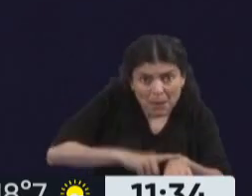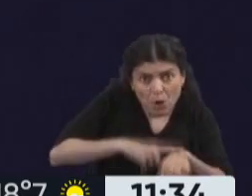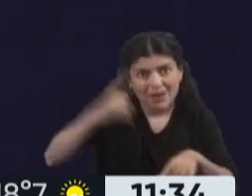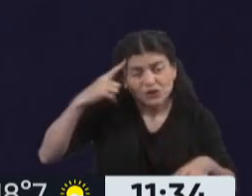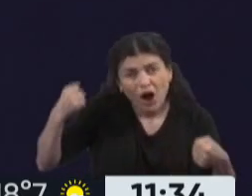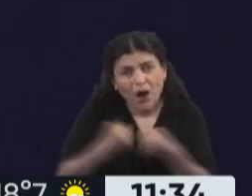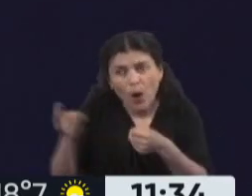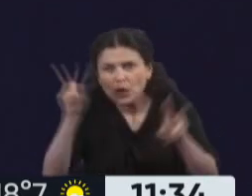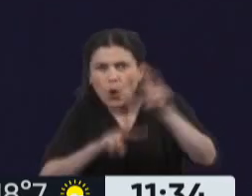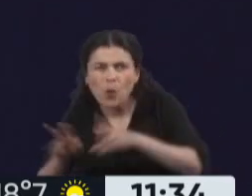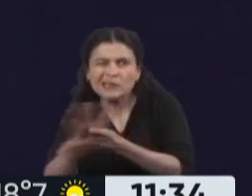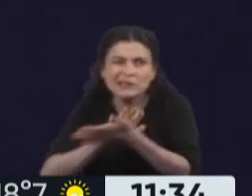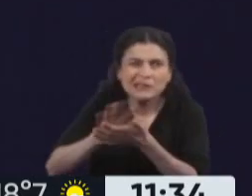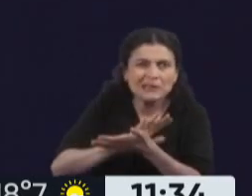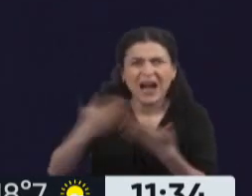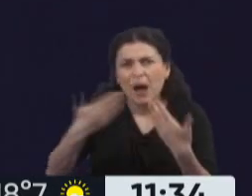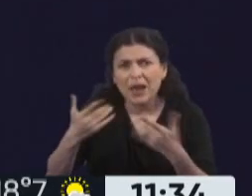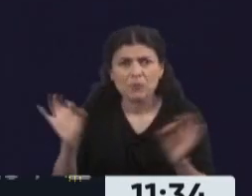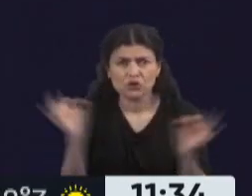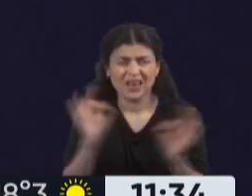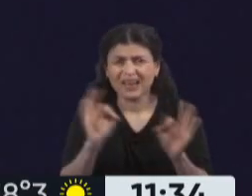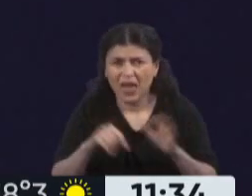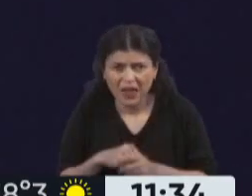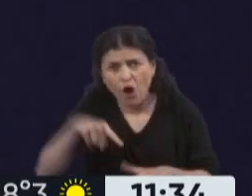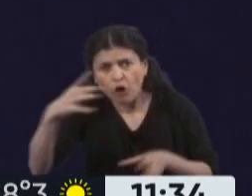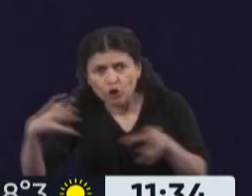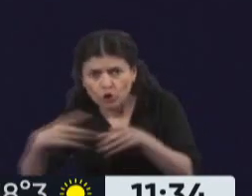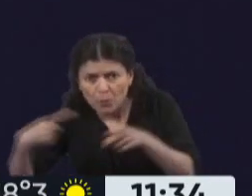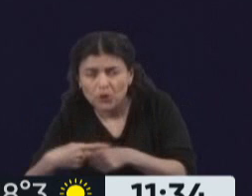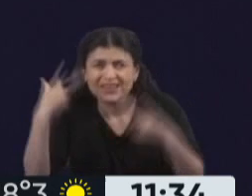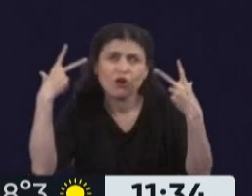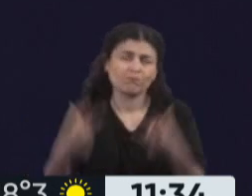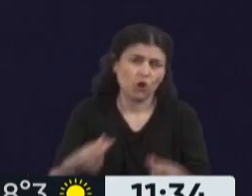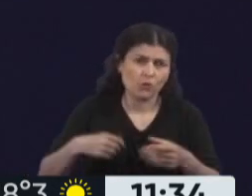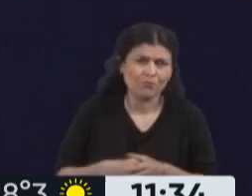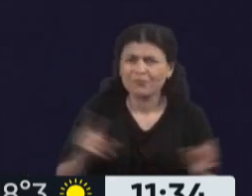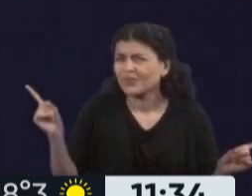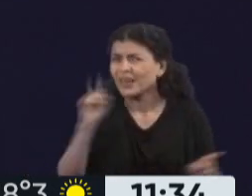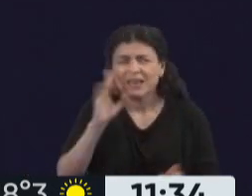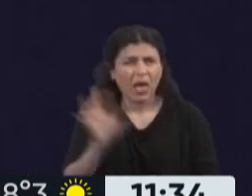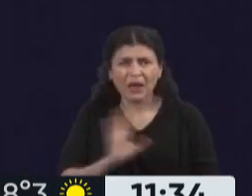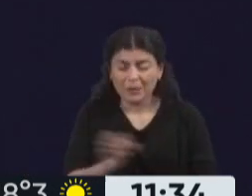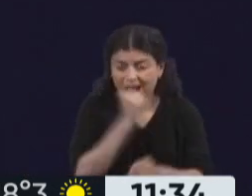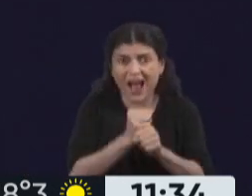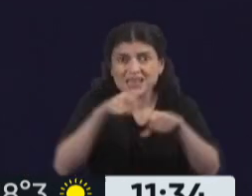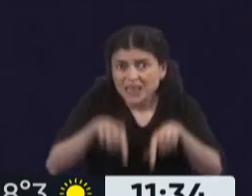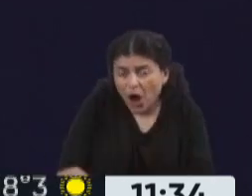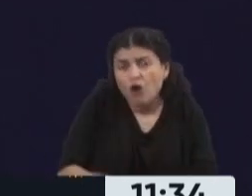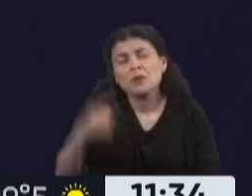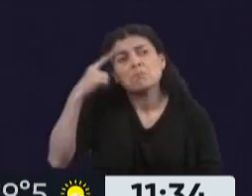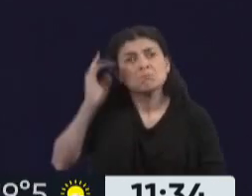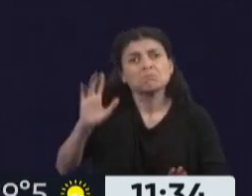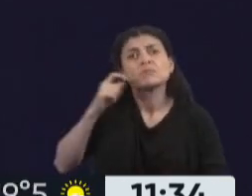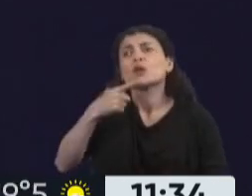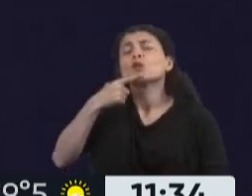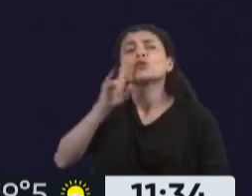con respecto a la ampliación de los miembros de la Corte. Por ahora entendemos que le corresponde al